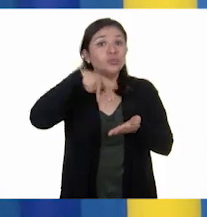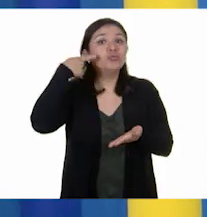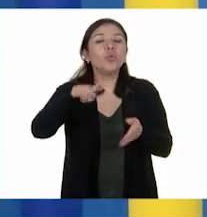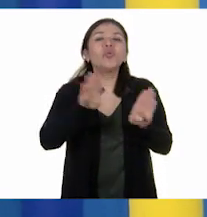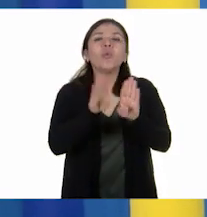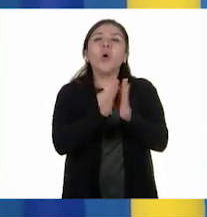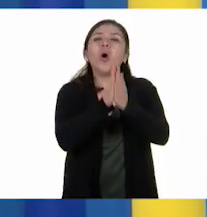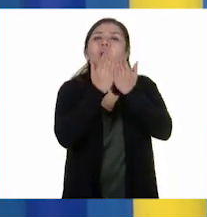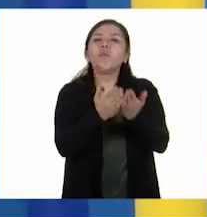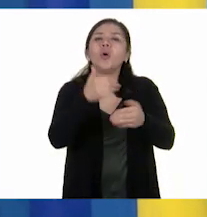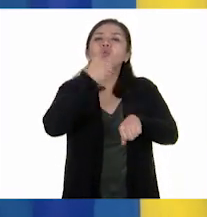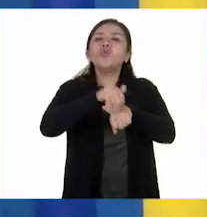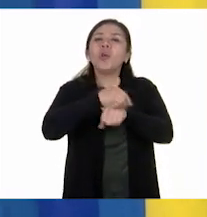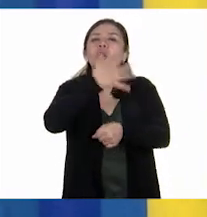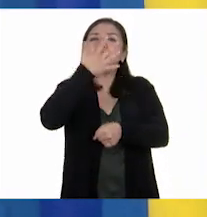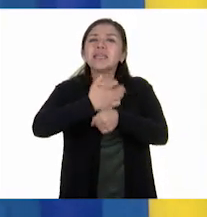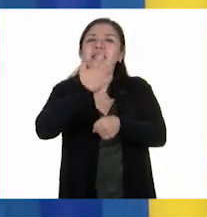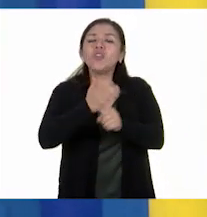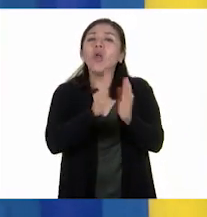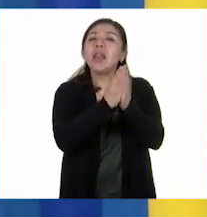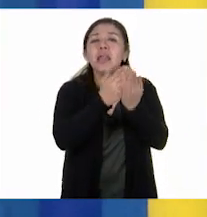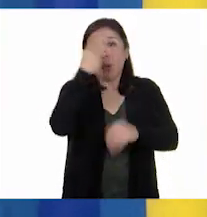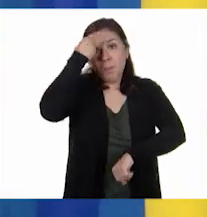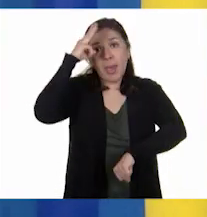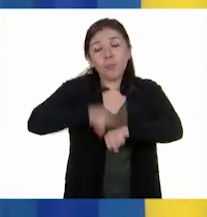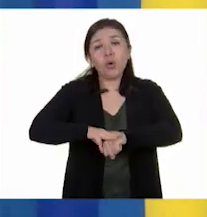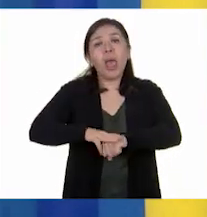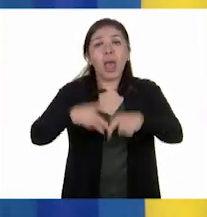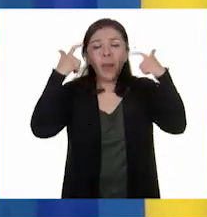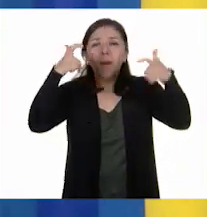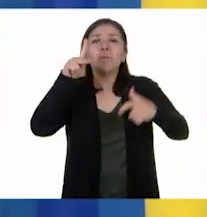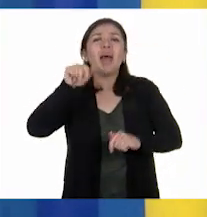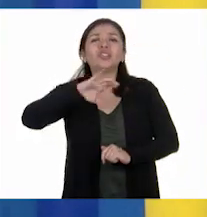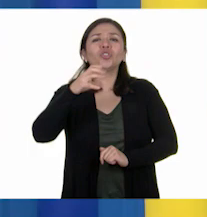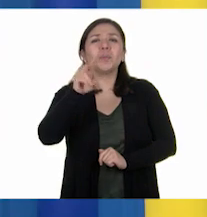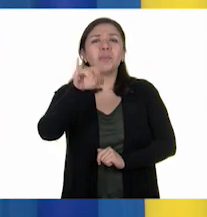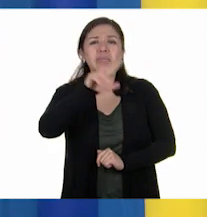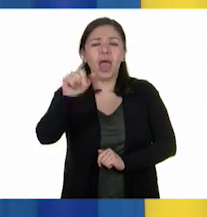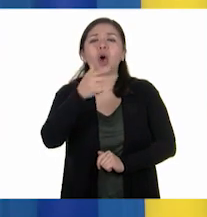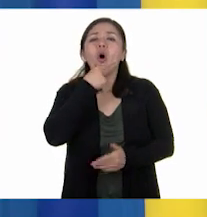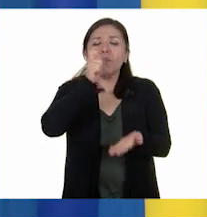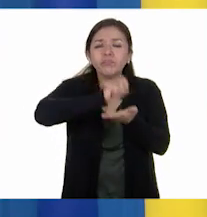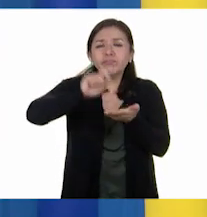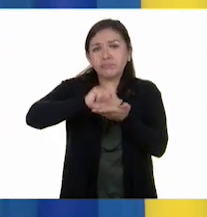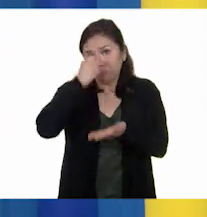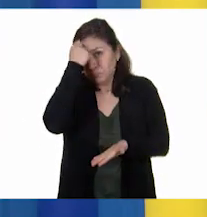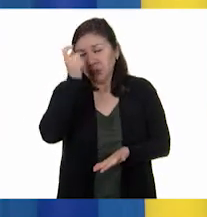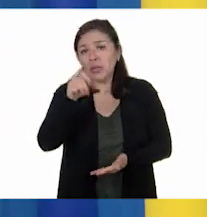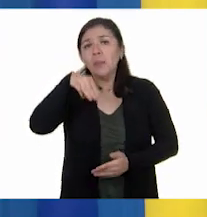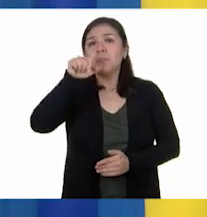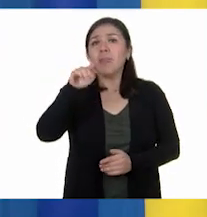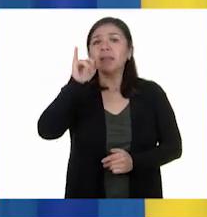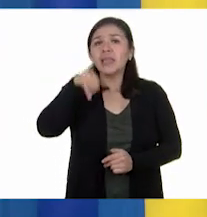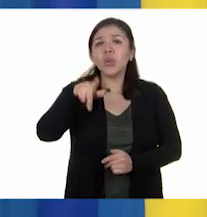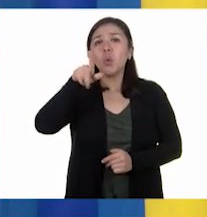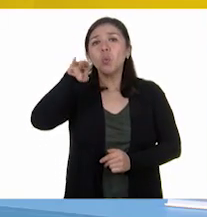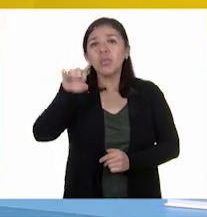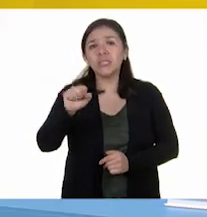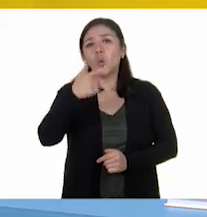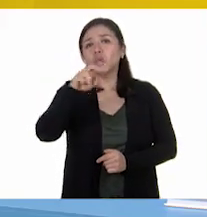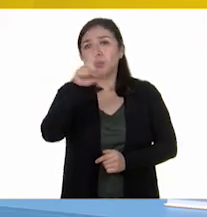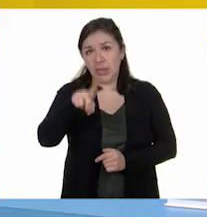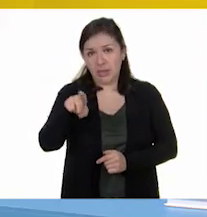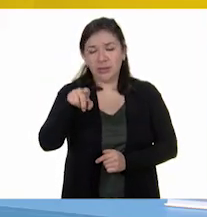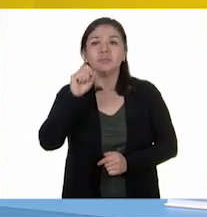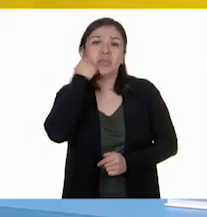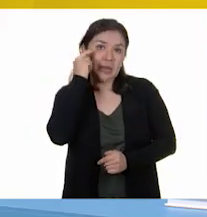capítulo 5 del libro Memorias de Pancho Villa de Martín Luis Guzmán, por si lo quieren anotar, está muy interesante.